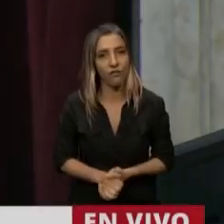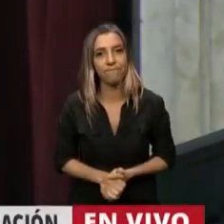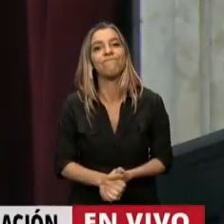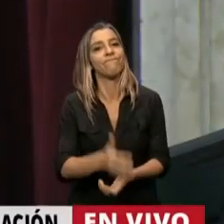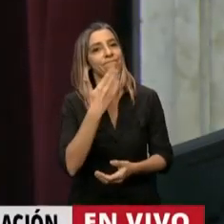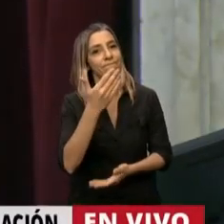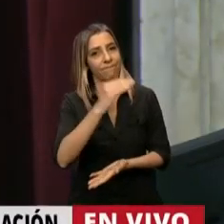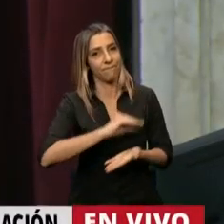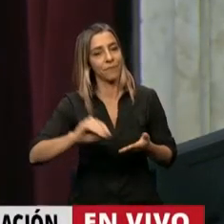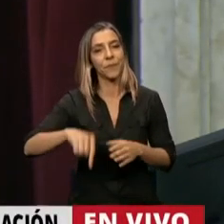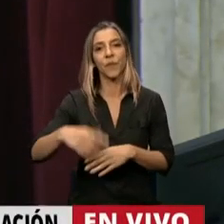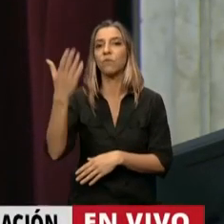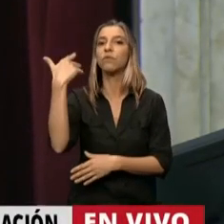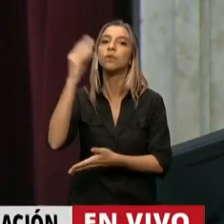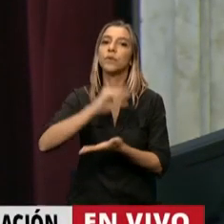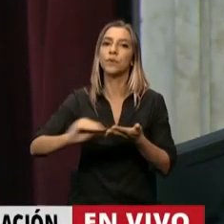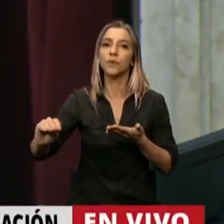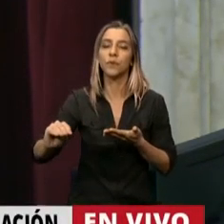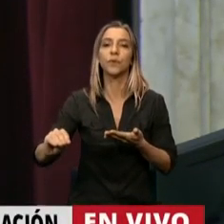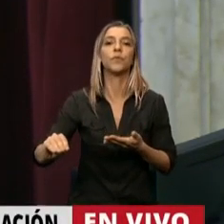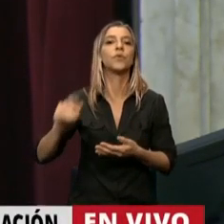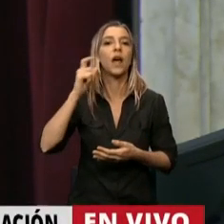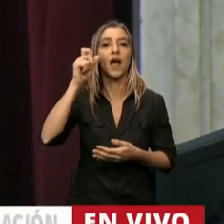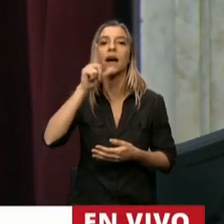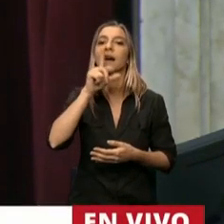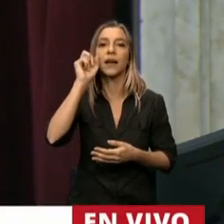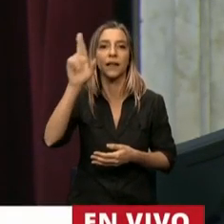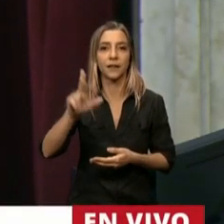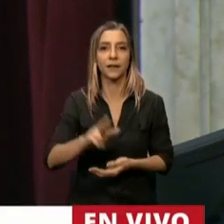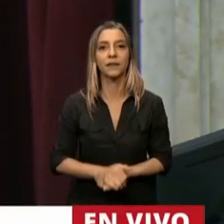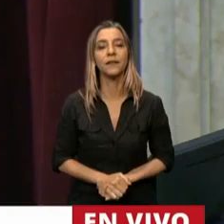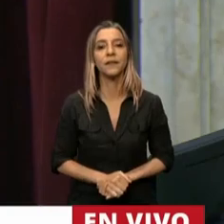En el uso de la palabra, la diputada Ingrid Jeter.